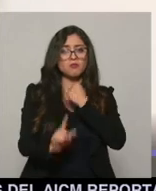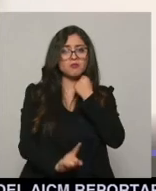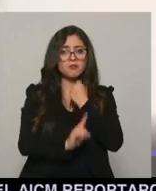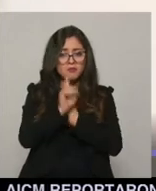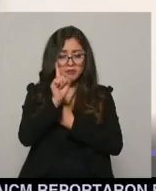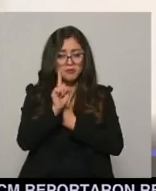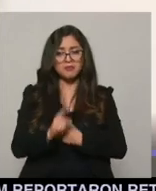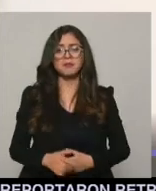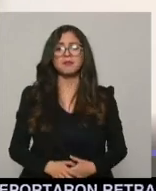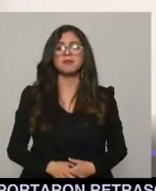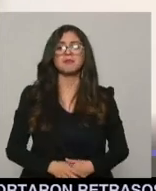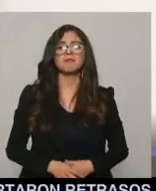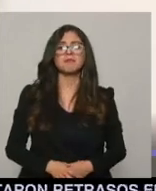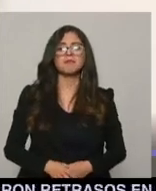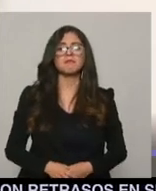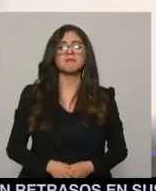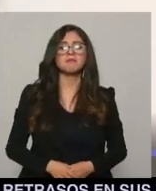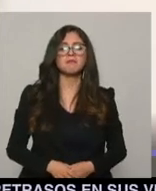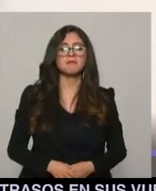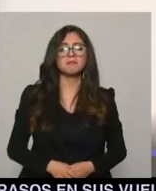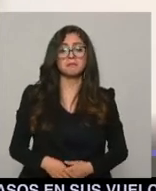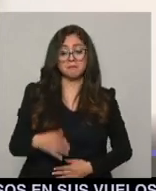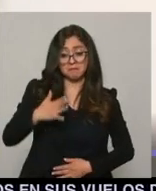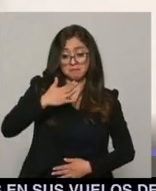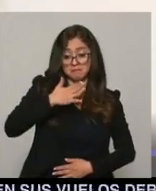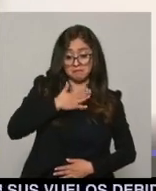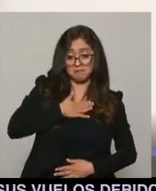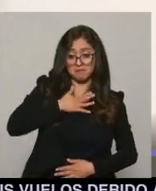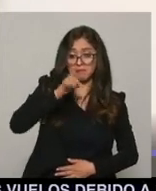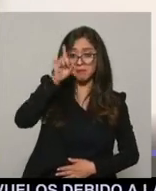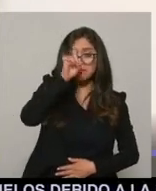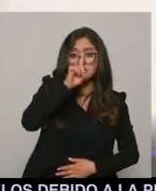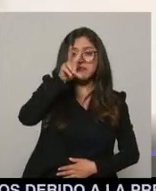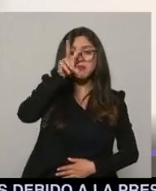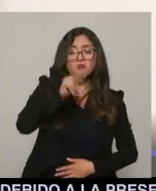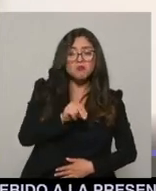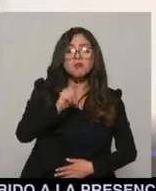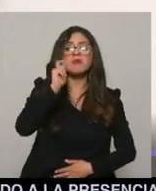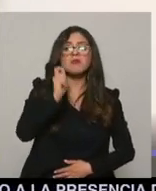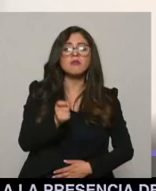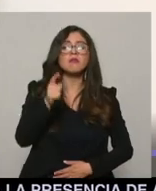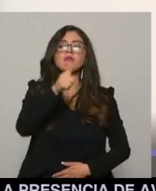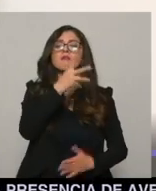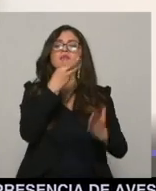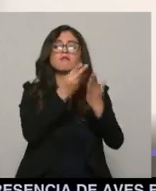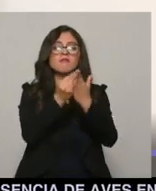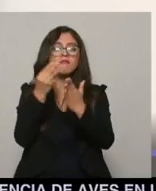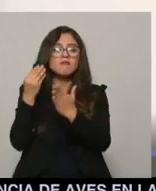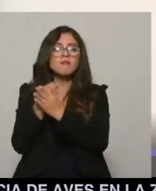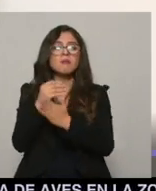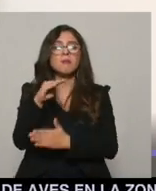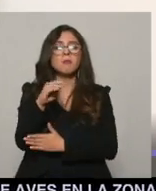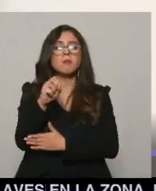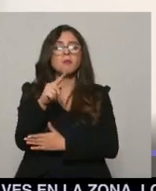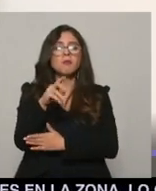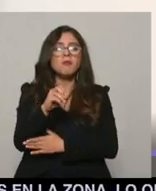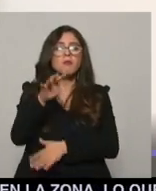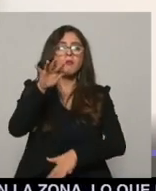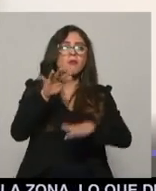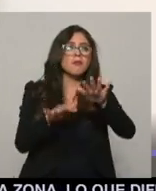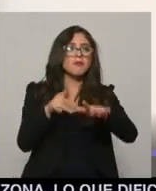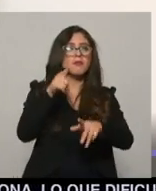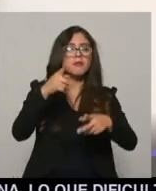Personalmente no lo creo, porque como hemos dicho, los monumentos se resignifican, ¿no? Constantemente la sociedad le está